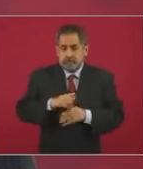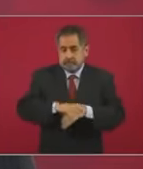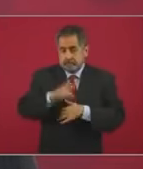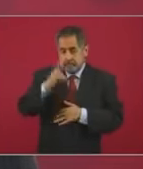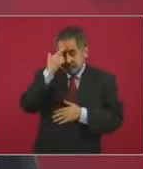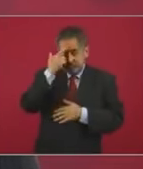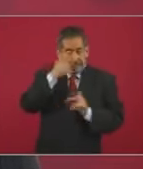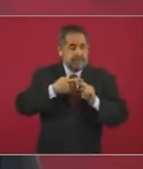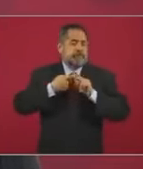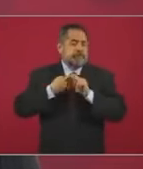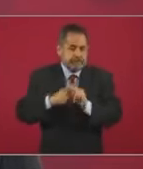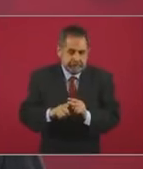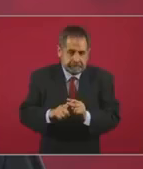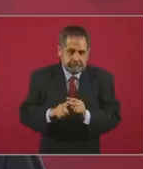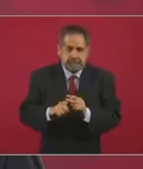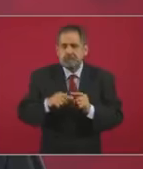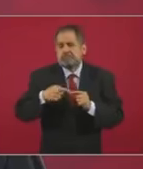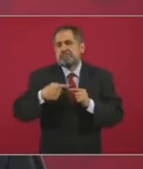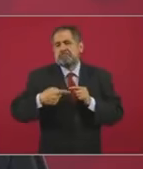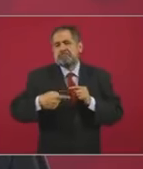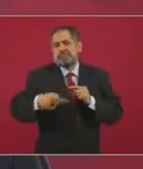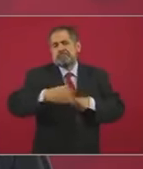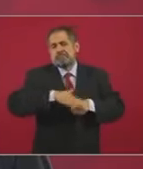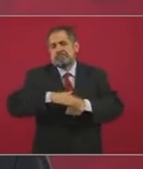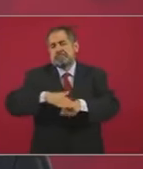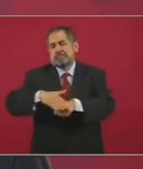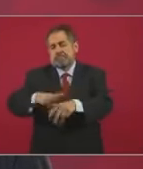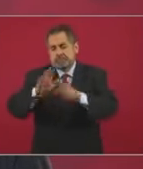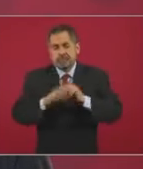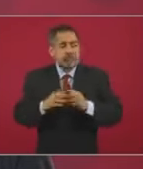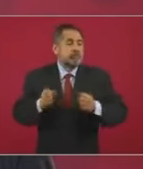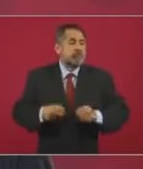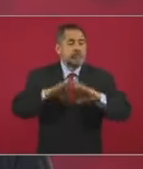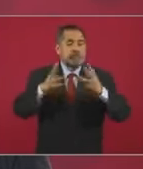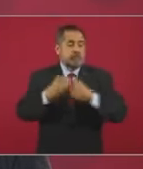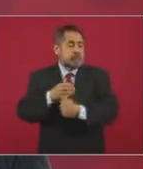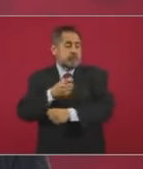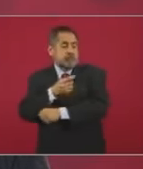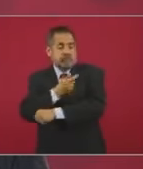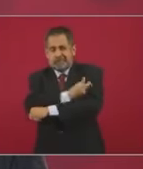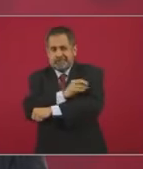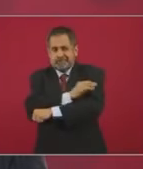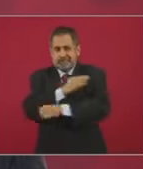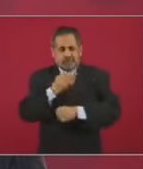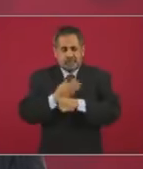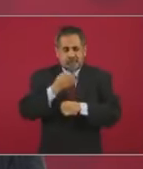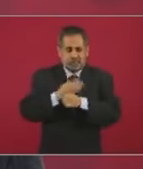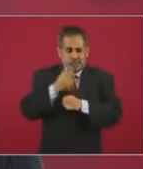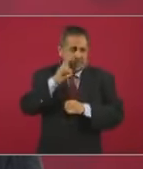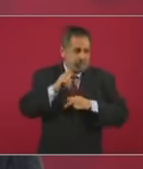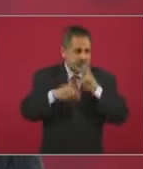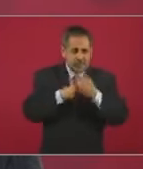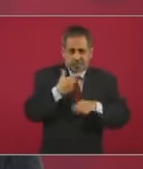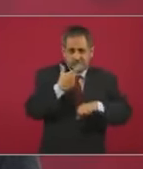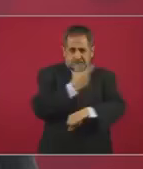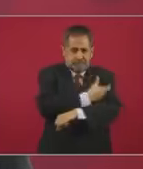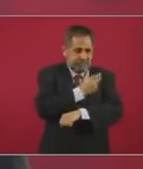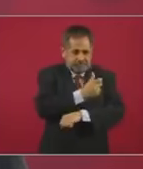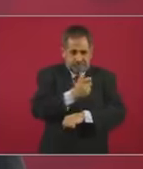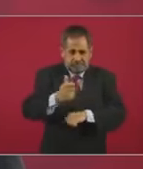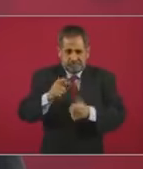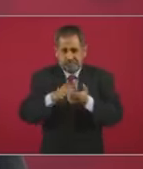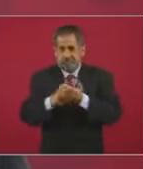solo el arranque y ante la inquietud de el número de vacunas que en este momento se planea poner con la